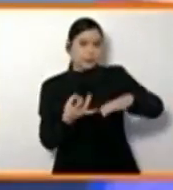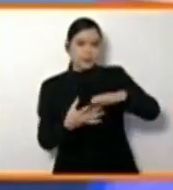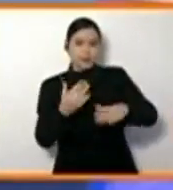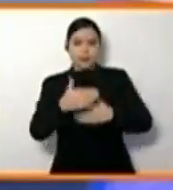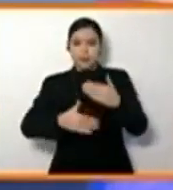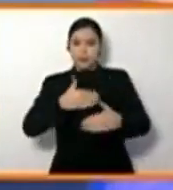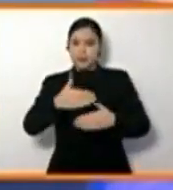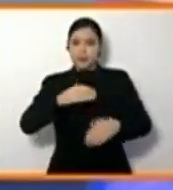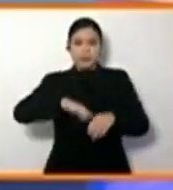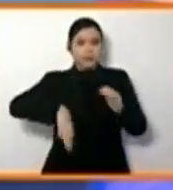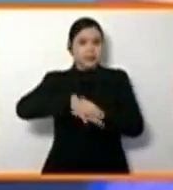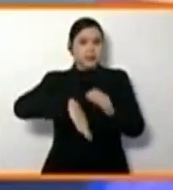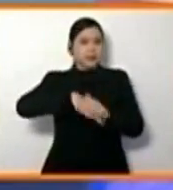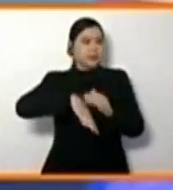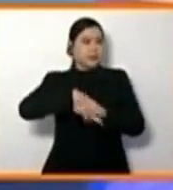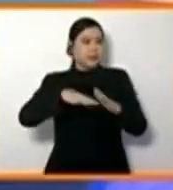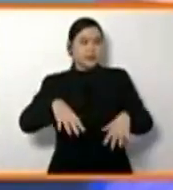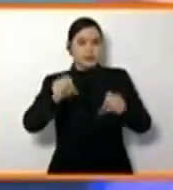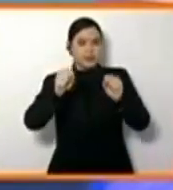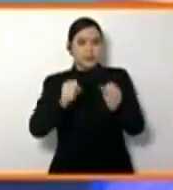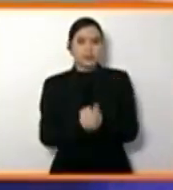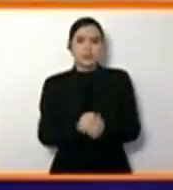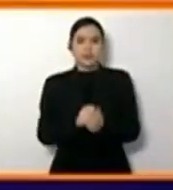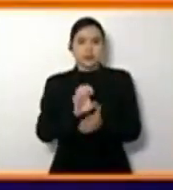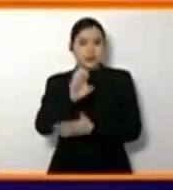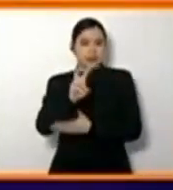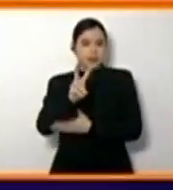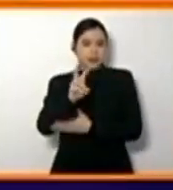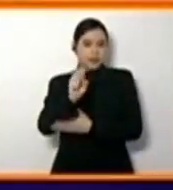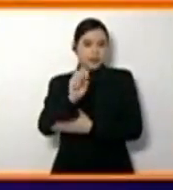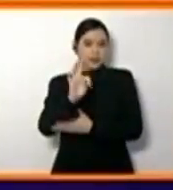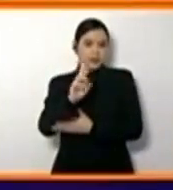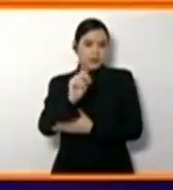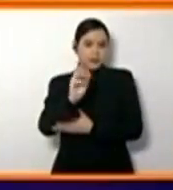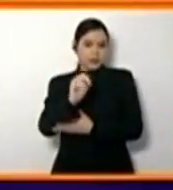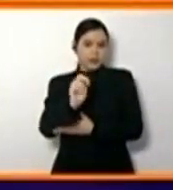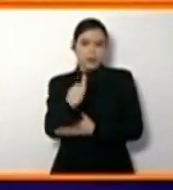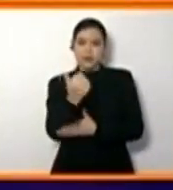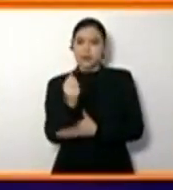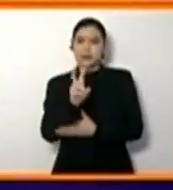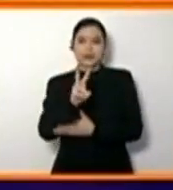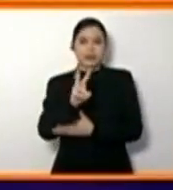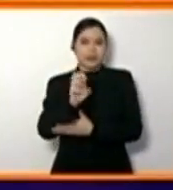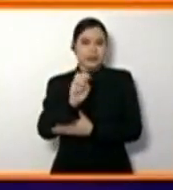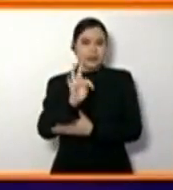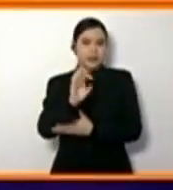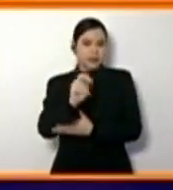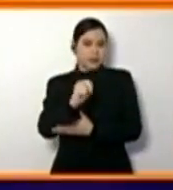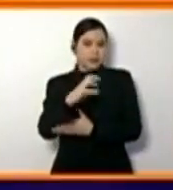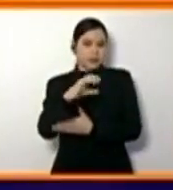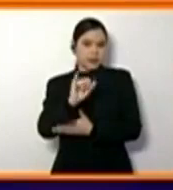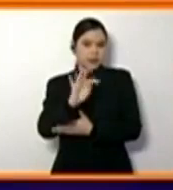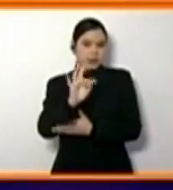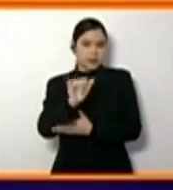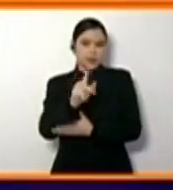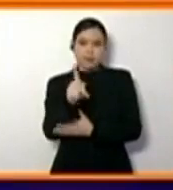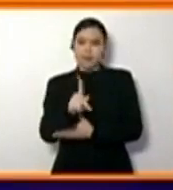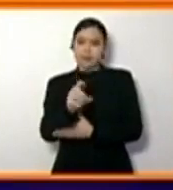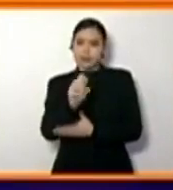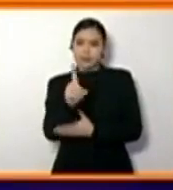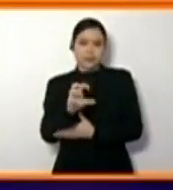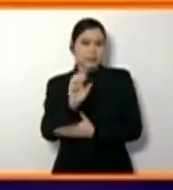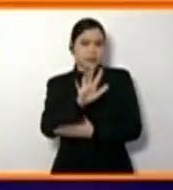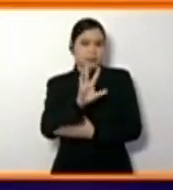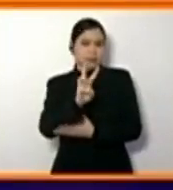procedemos al sorteo del partido suspendido entre Everton versus Leicester City del Pozo 727. El